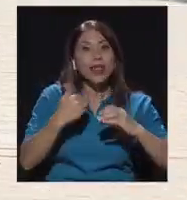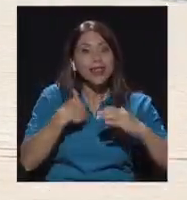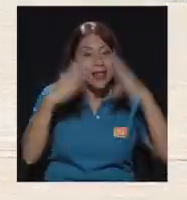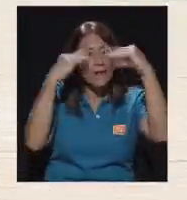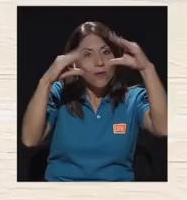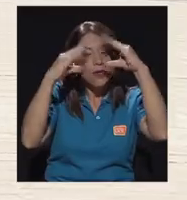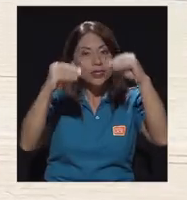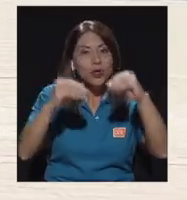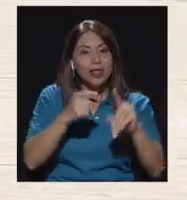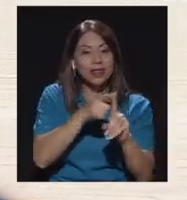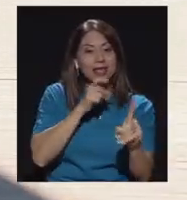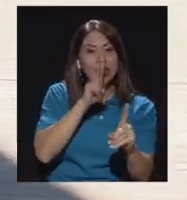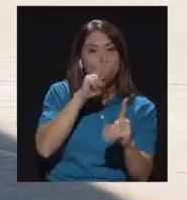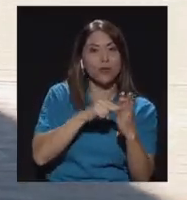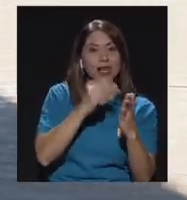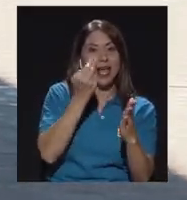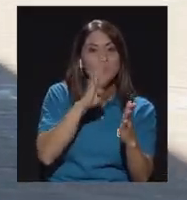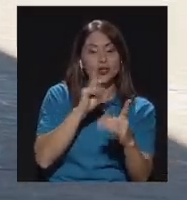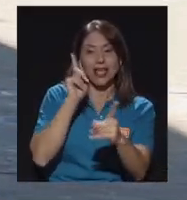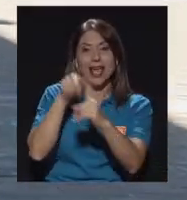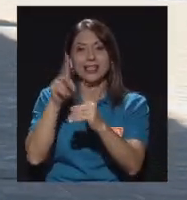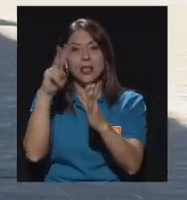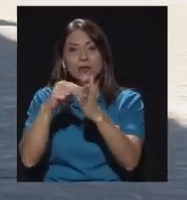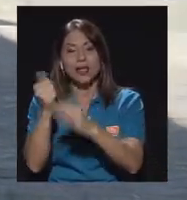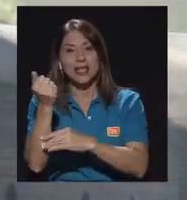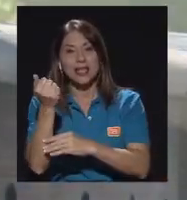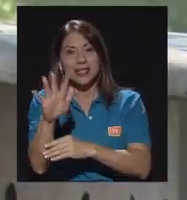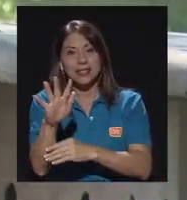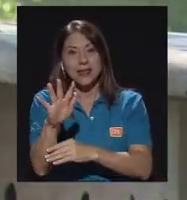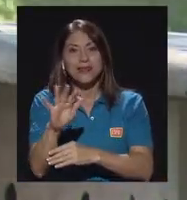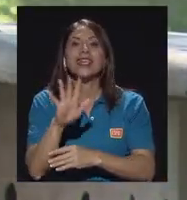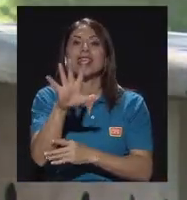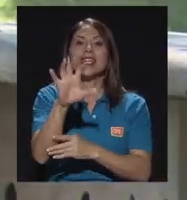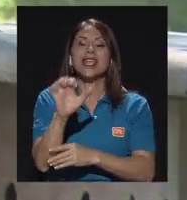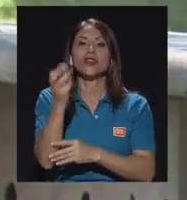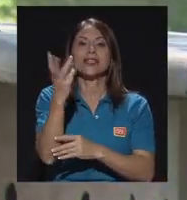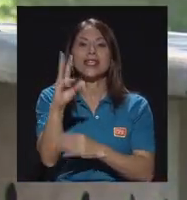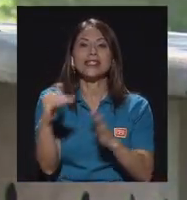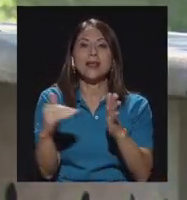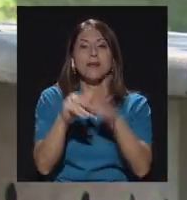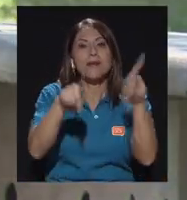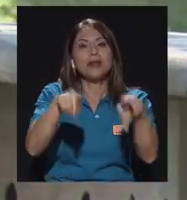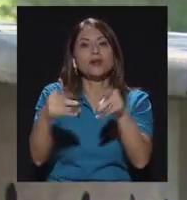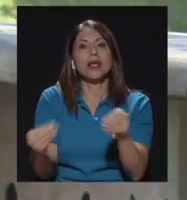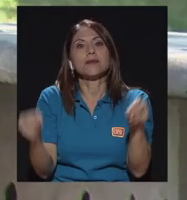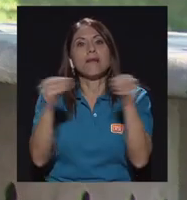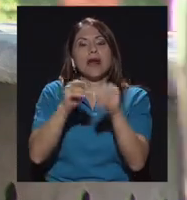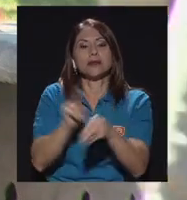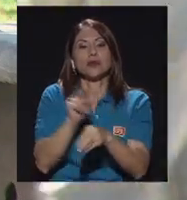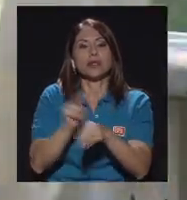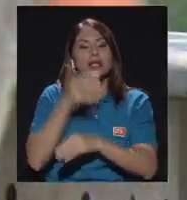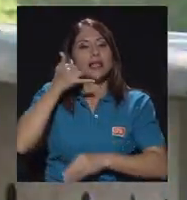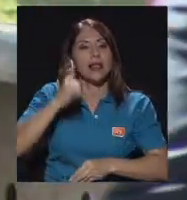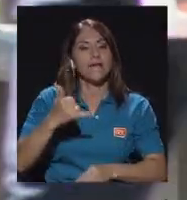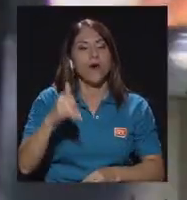al 2015 hubo un aumento histórico de 516 mil suscriptores de telefonía celular en Costa Rica.